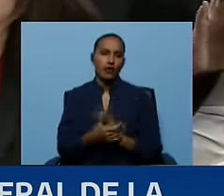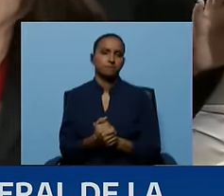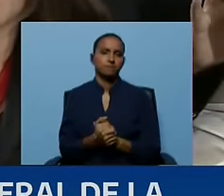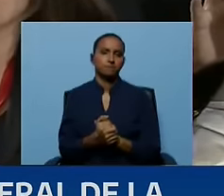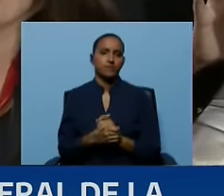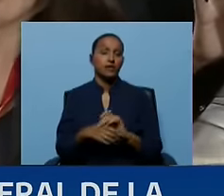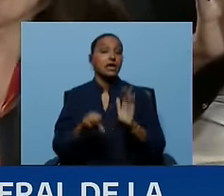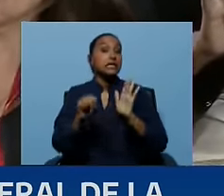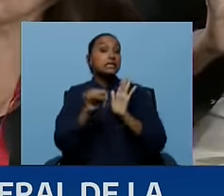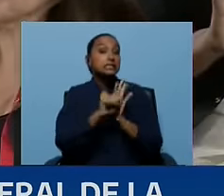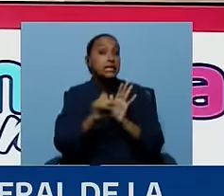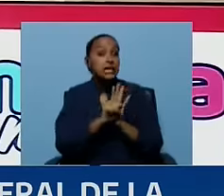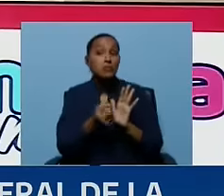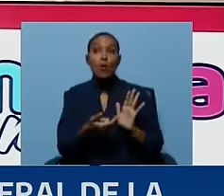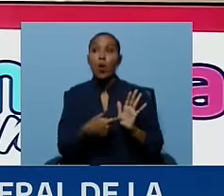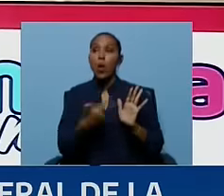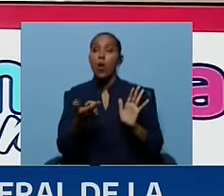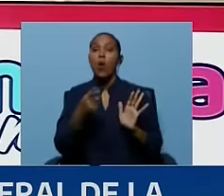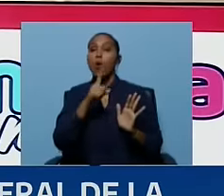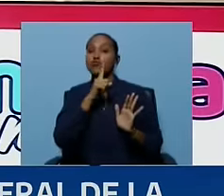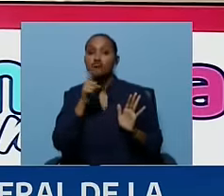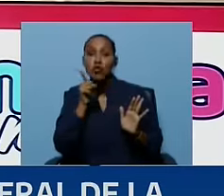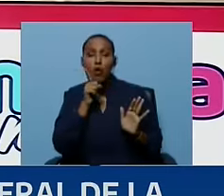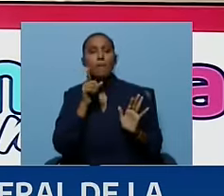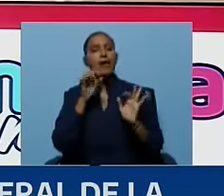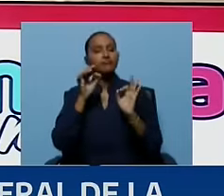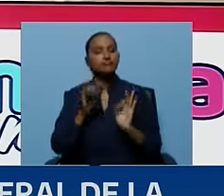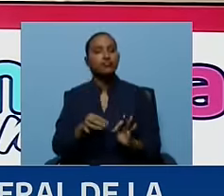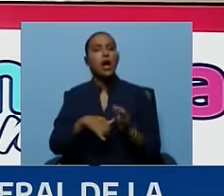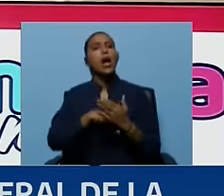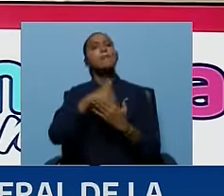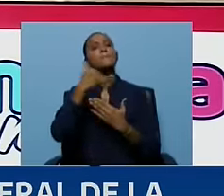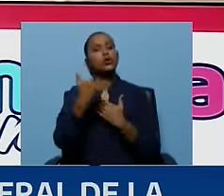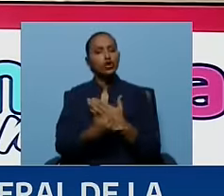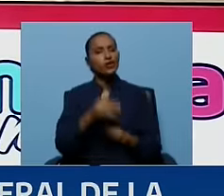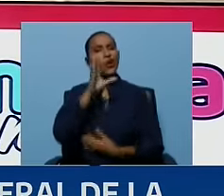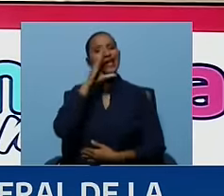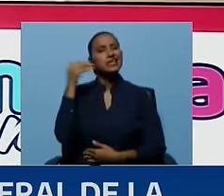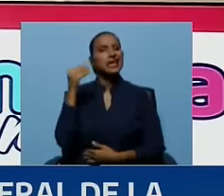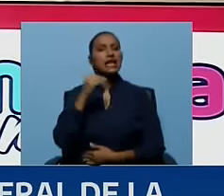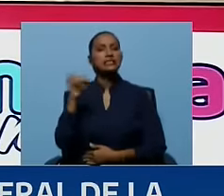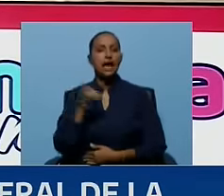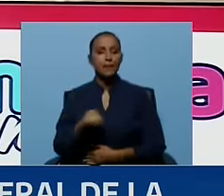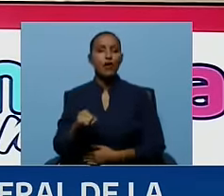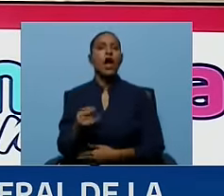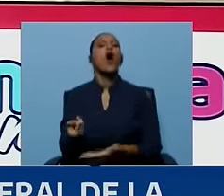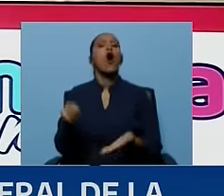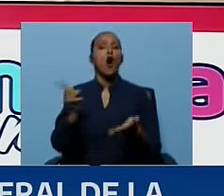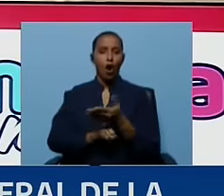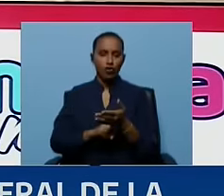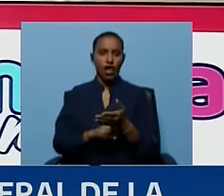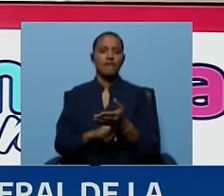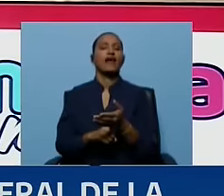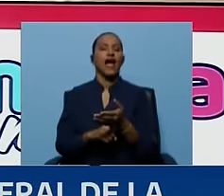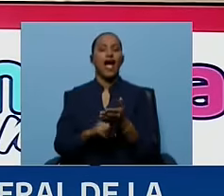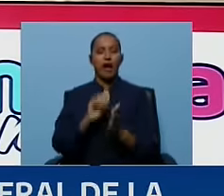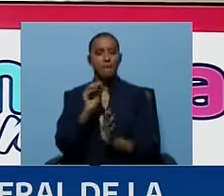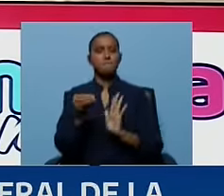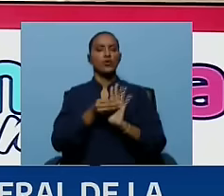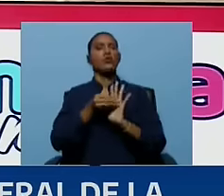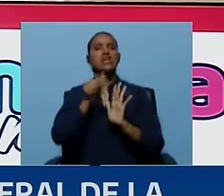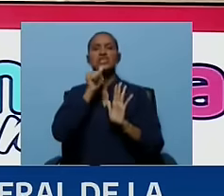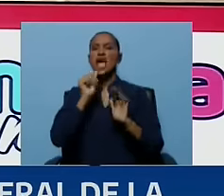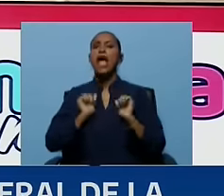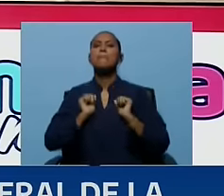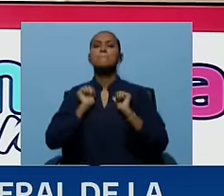símbolo, el nombre y el proyecto original de Ezequiel Zamora resucitó con la llegada de nuestro